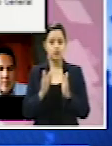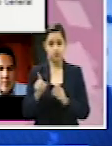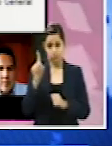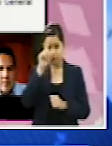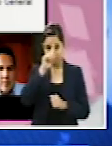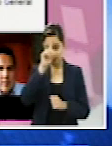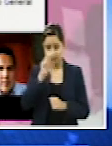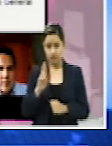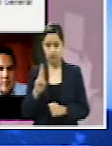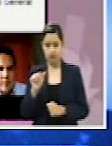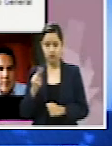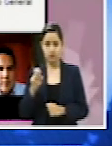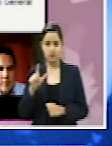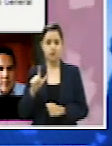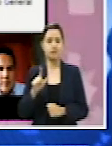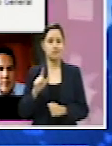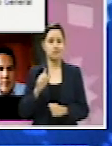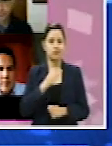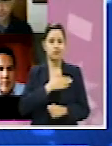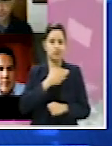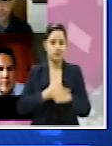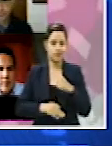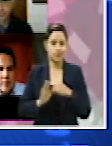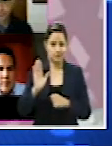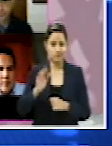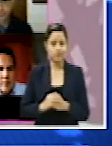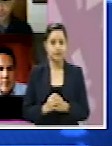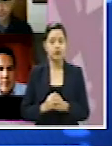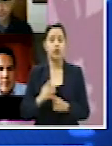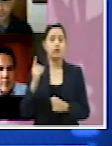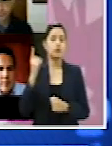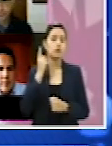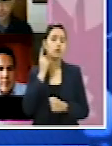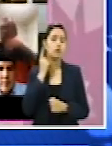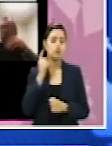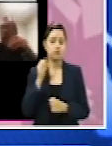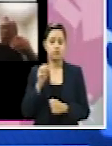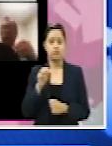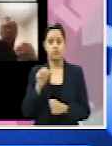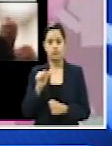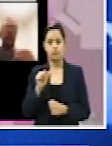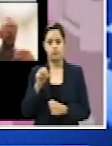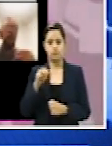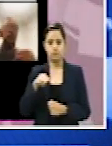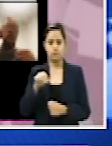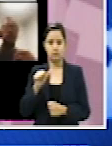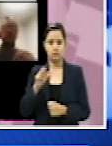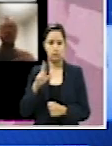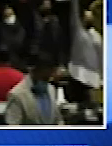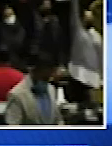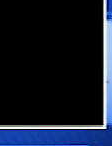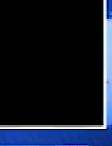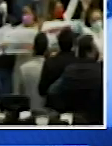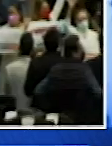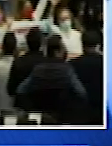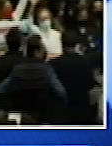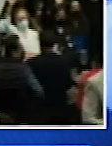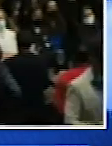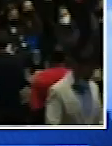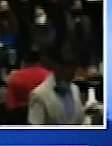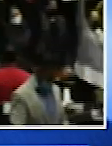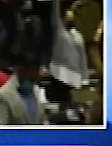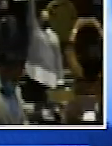Ricardo. Sabemos que ya la Cámara de Diputados por fin aprobó, después de esta sesión maratónica y de desechar las casi 2,000